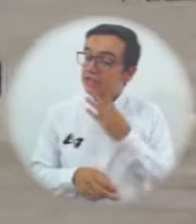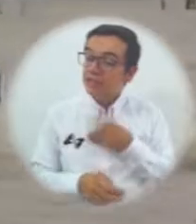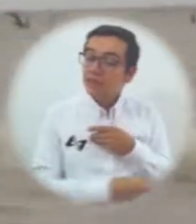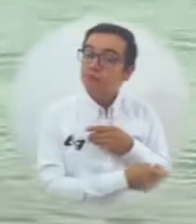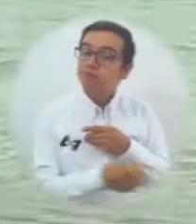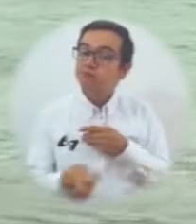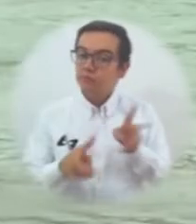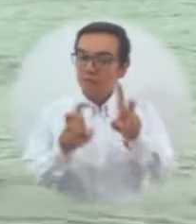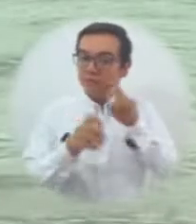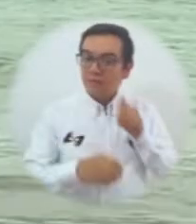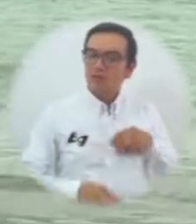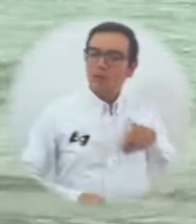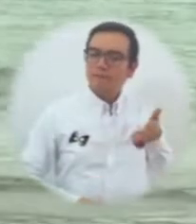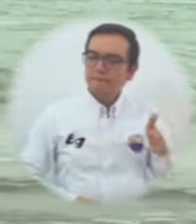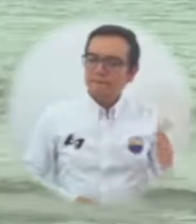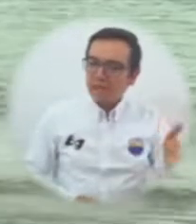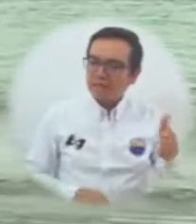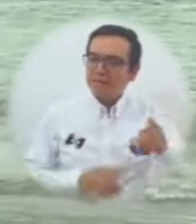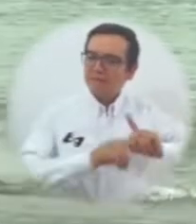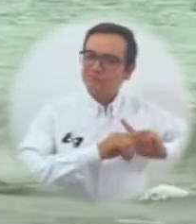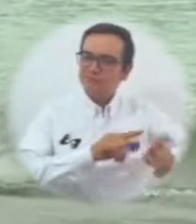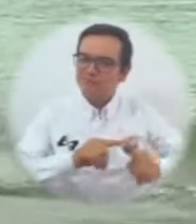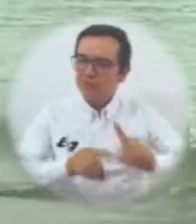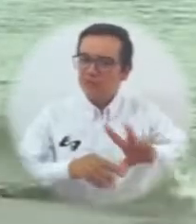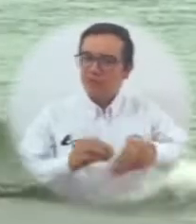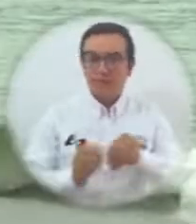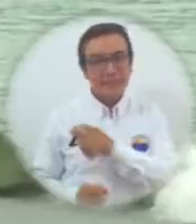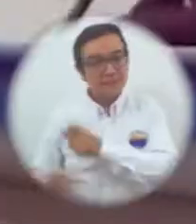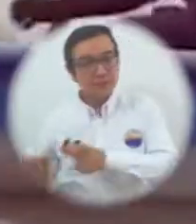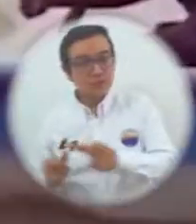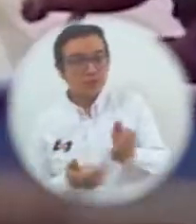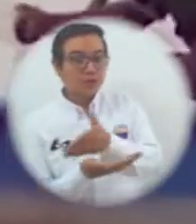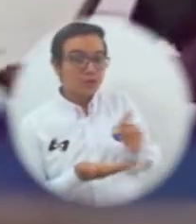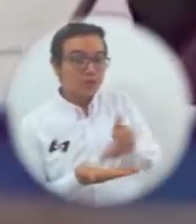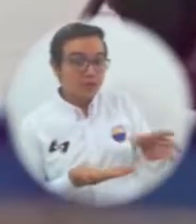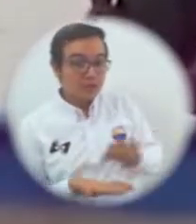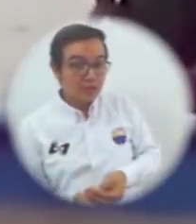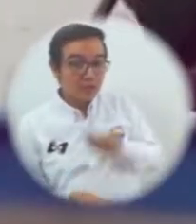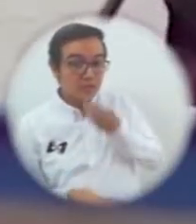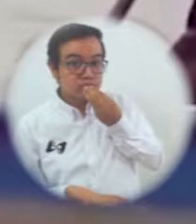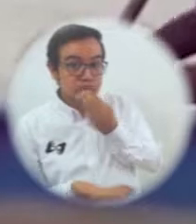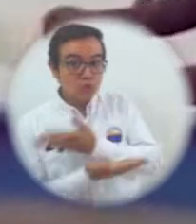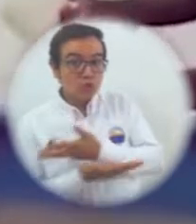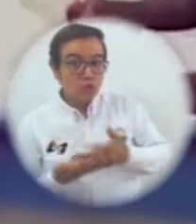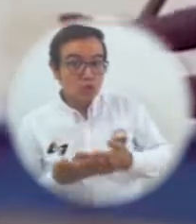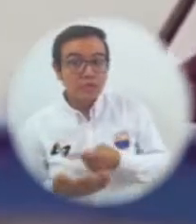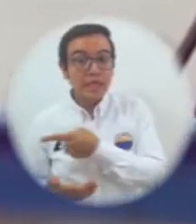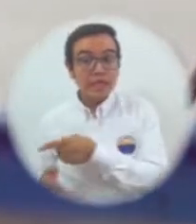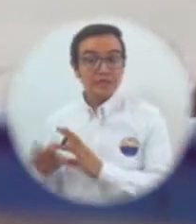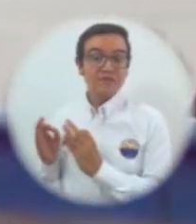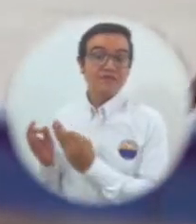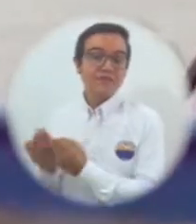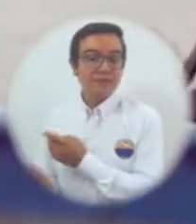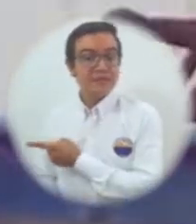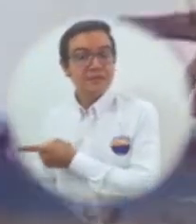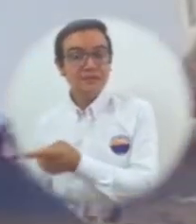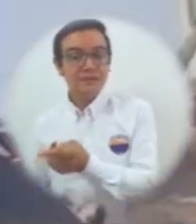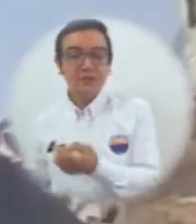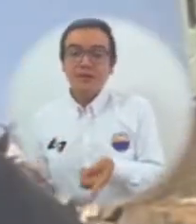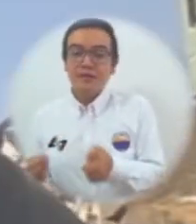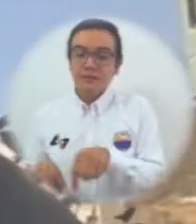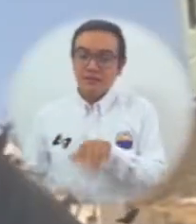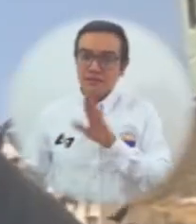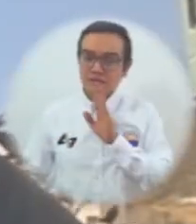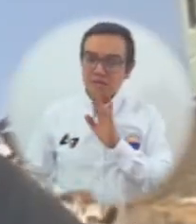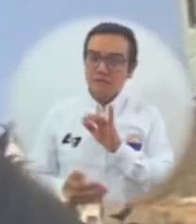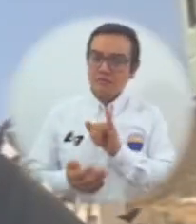investigación. Reviste una gran importancia dado que es información útil con objetivos de